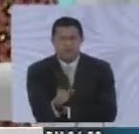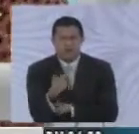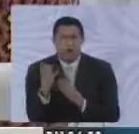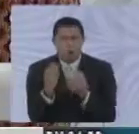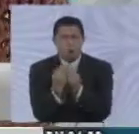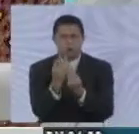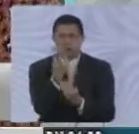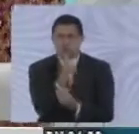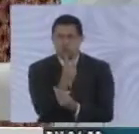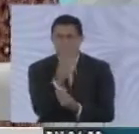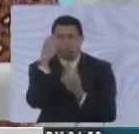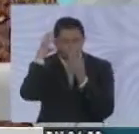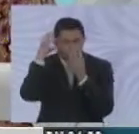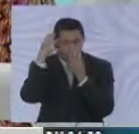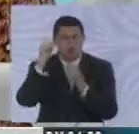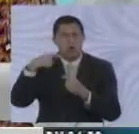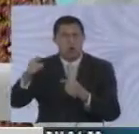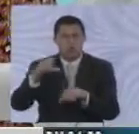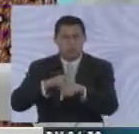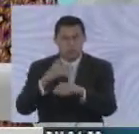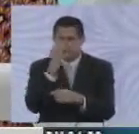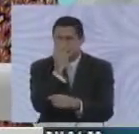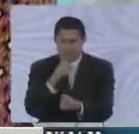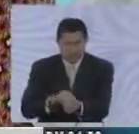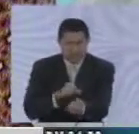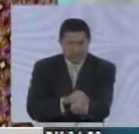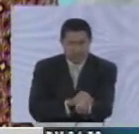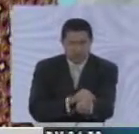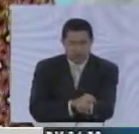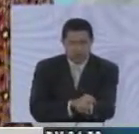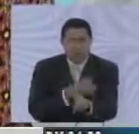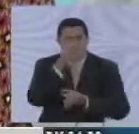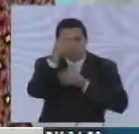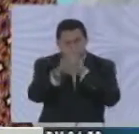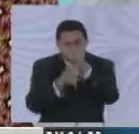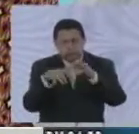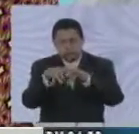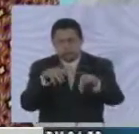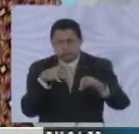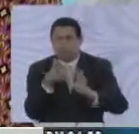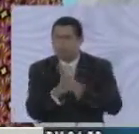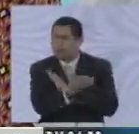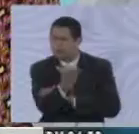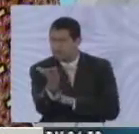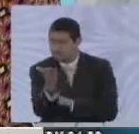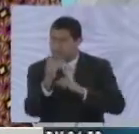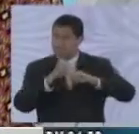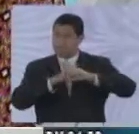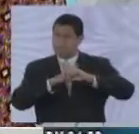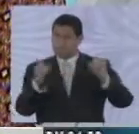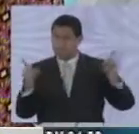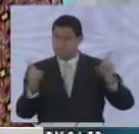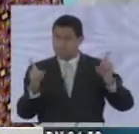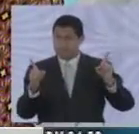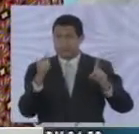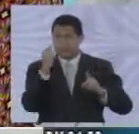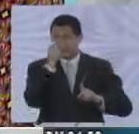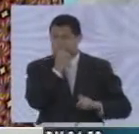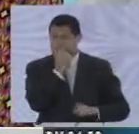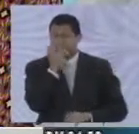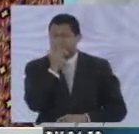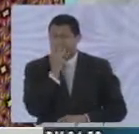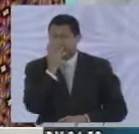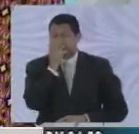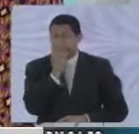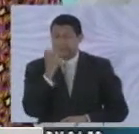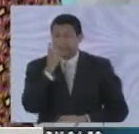conjunto, tanto el otorrino como el alergólogo, ¿ok? Y dar indicaciones generales en cuanto a eso. Pero la rinitis alérgica pudiera